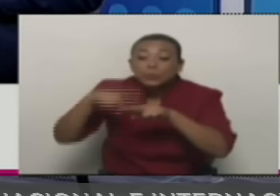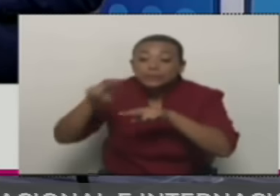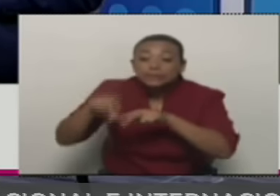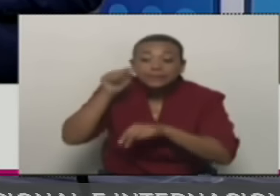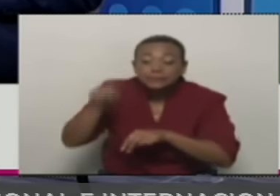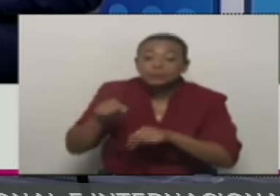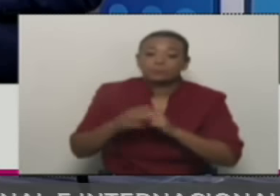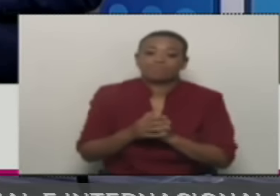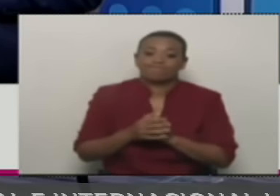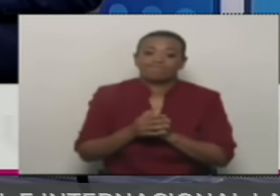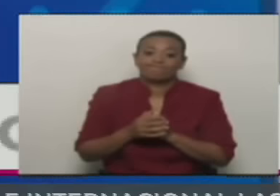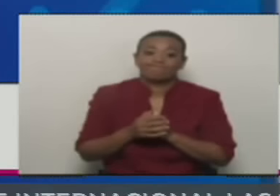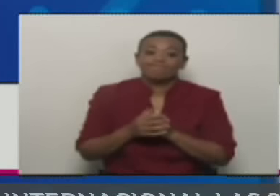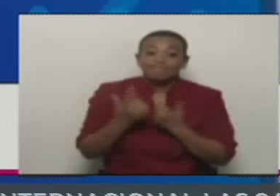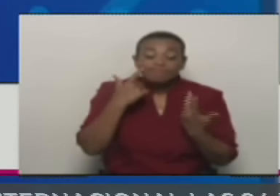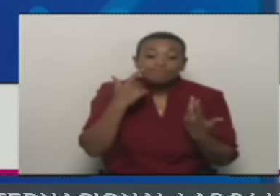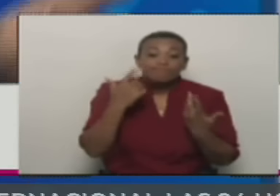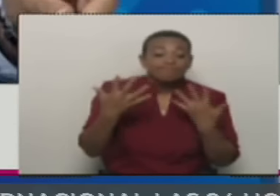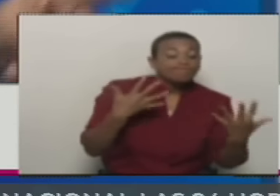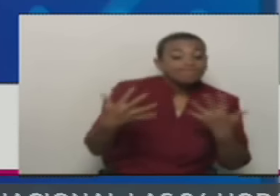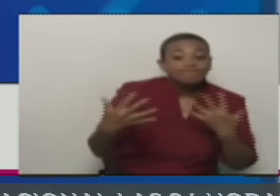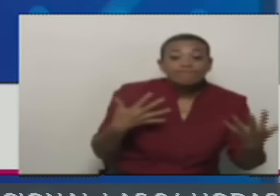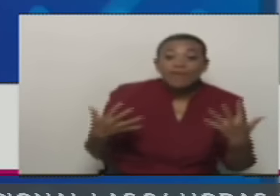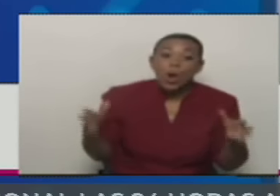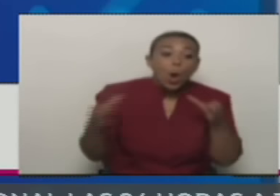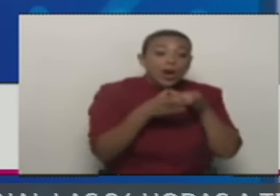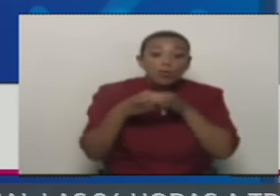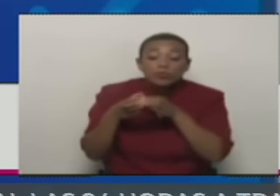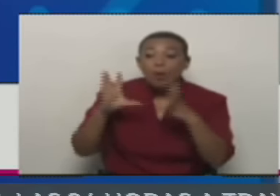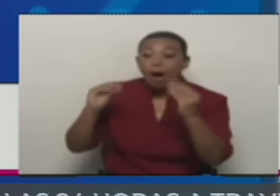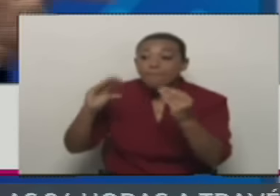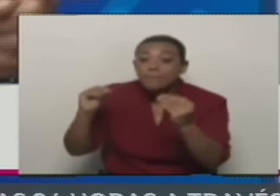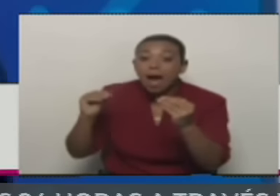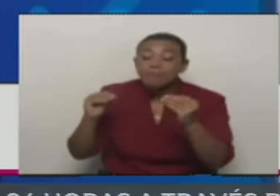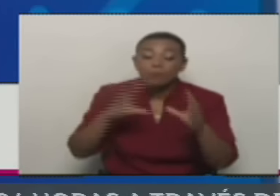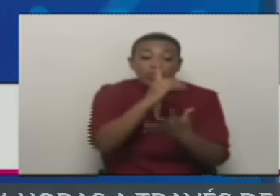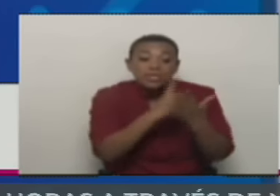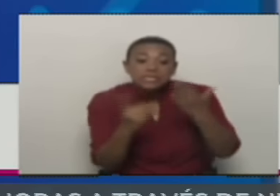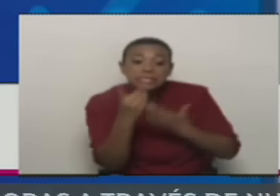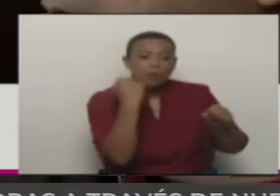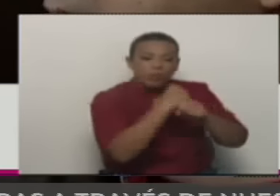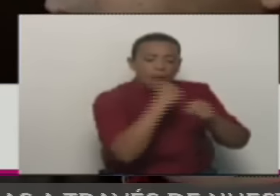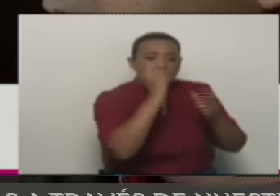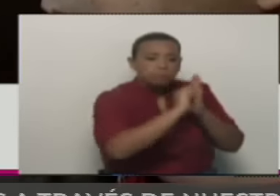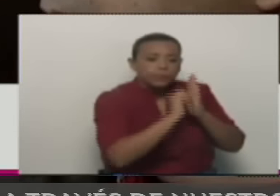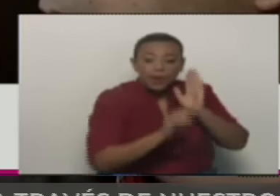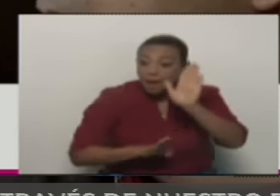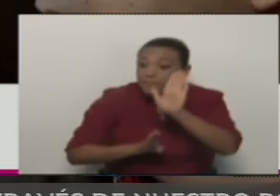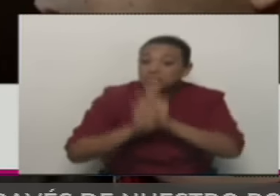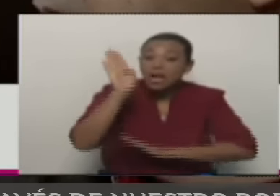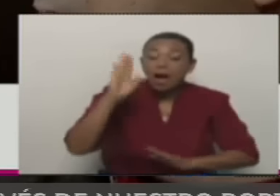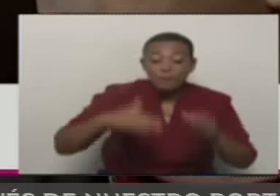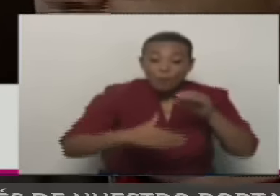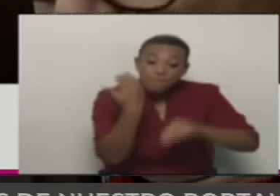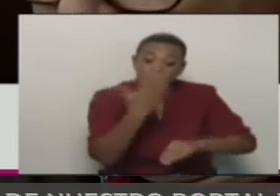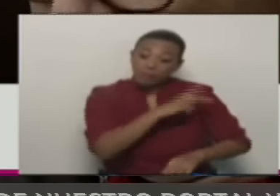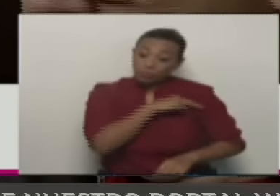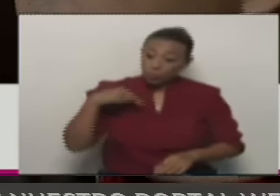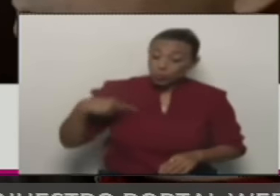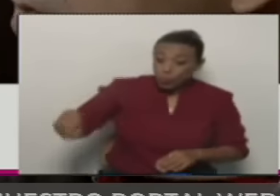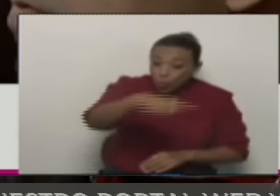Pérez Pirela, cayendo y corriendo. Nos reunimos, hablamos, diseñamos y avanzamos. Ese es el método nuestro, chicos,